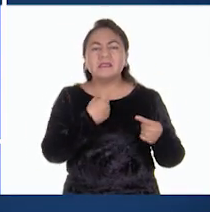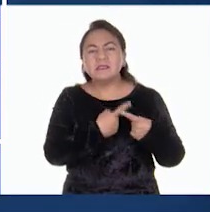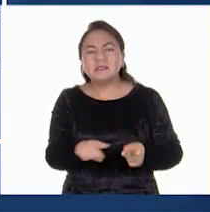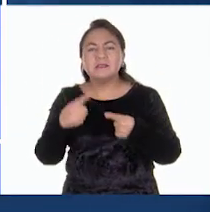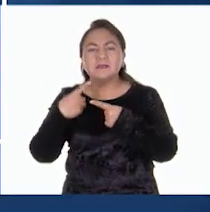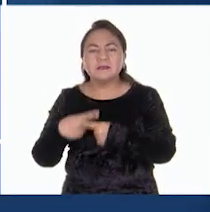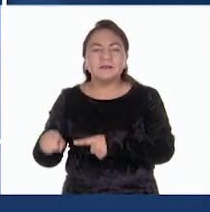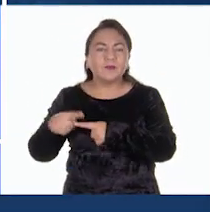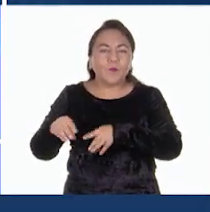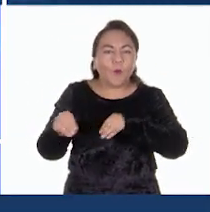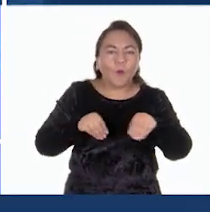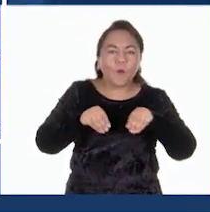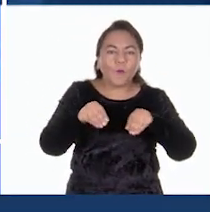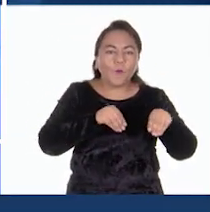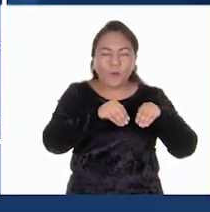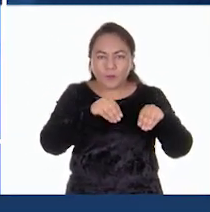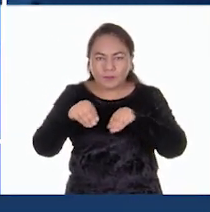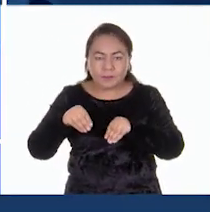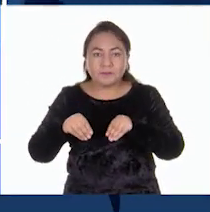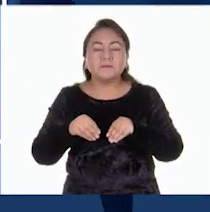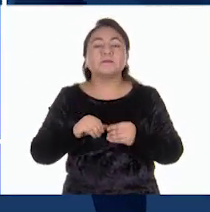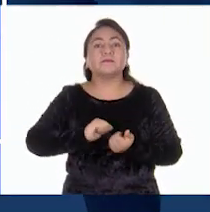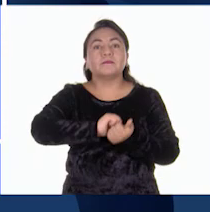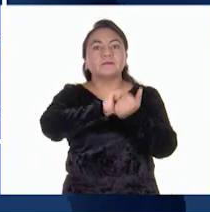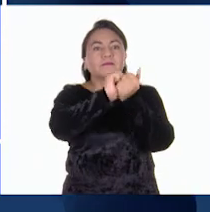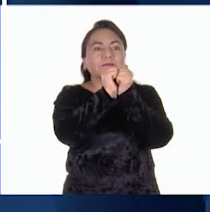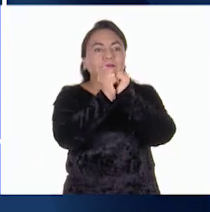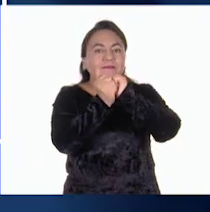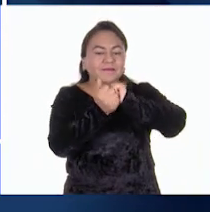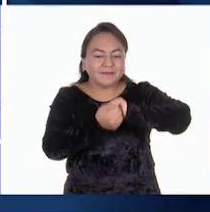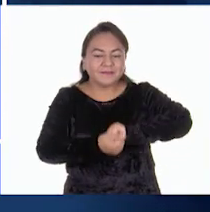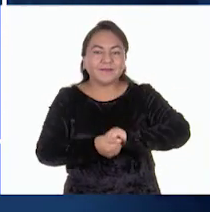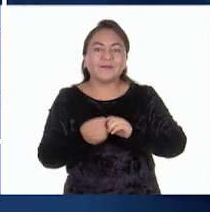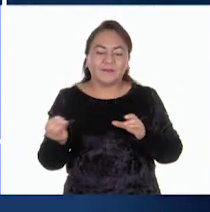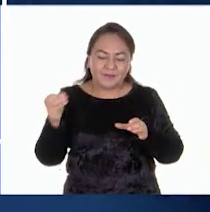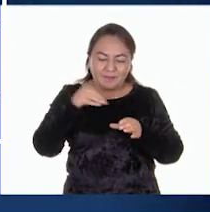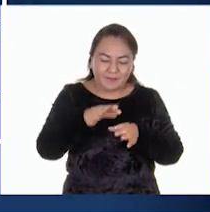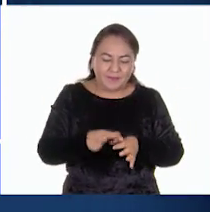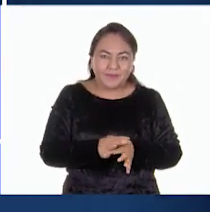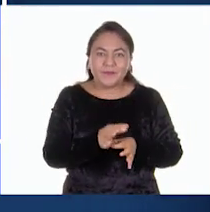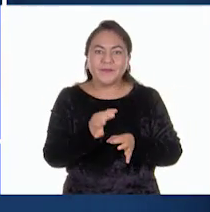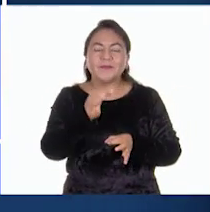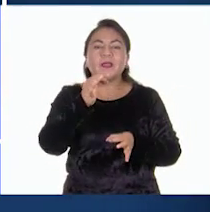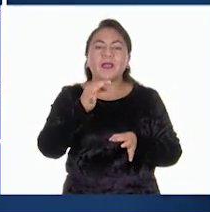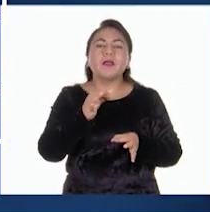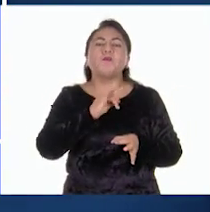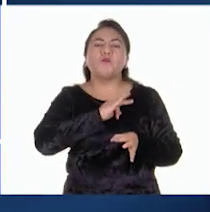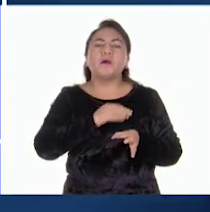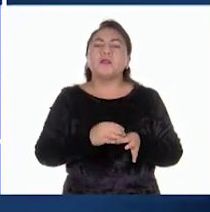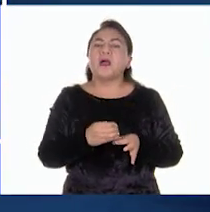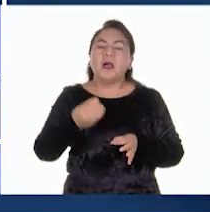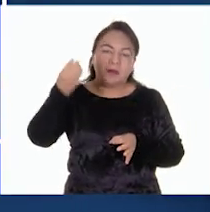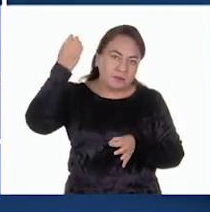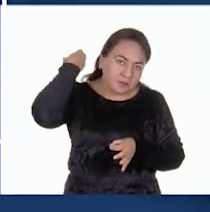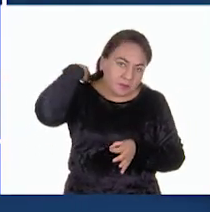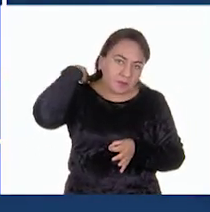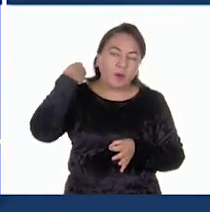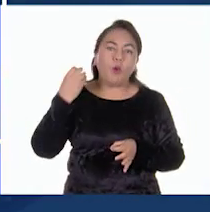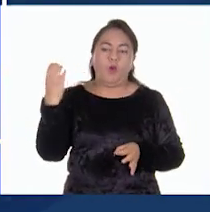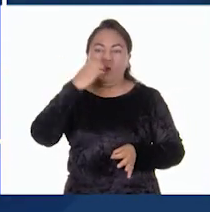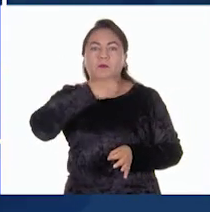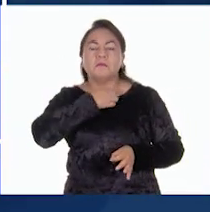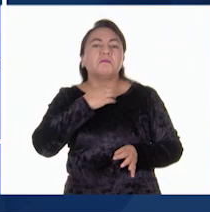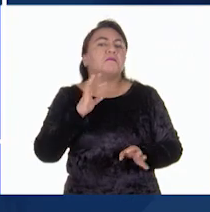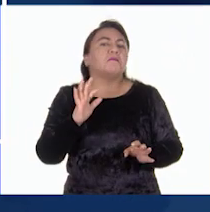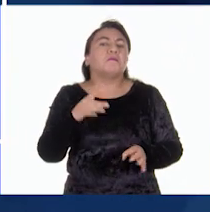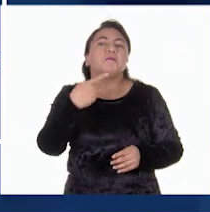uno de los movimientos del niño, haciéndolos converger en una botellita de Leyden que puede colocarse en la espalda o en el pecho